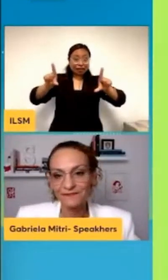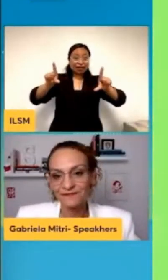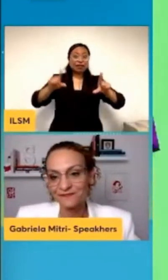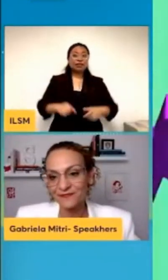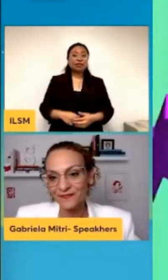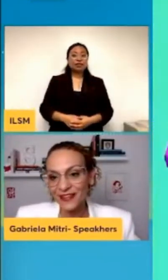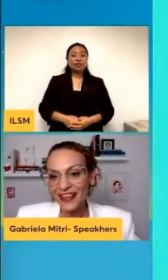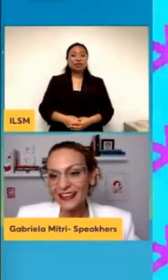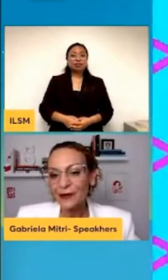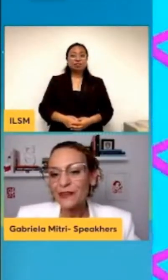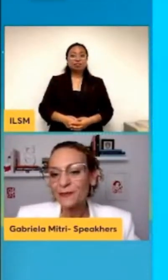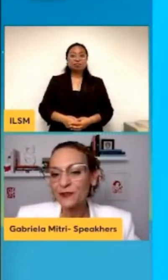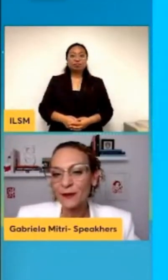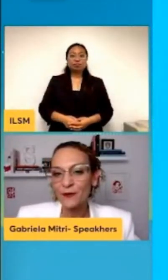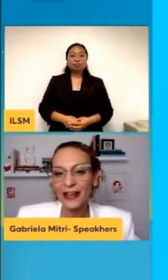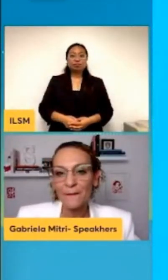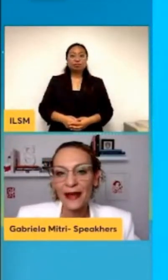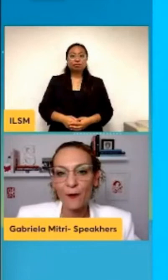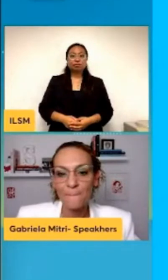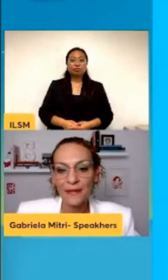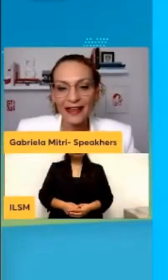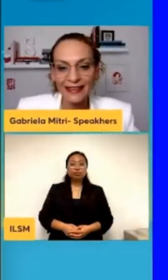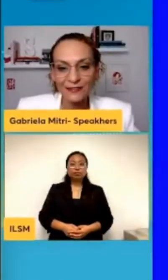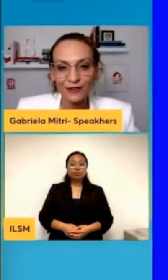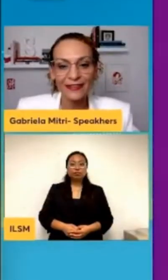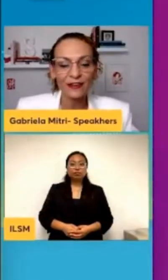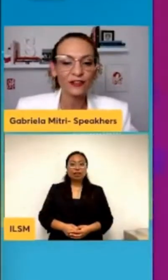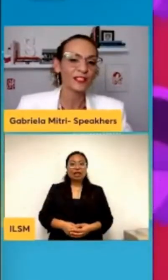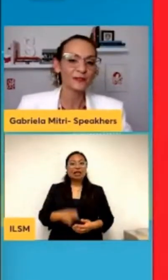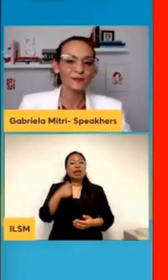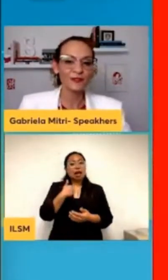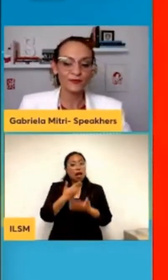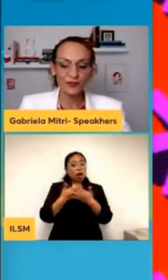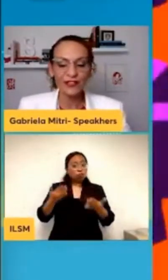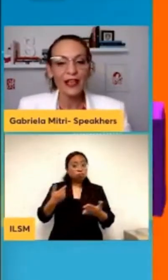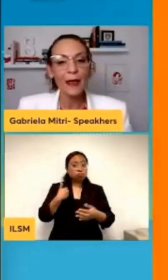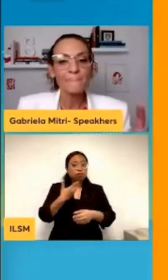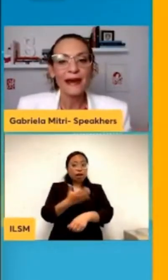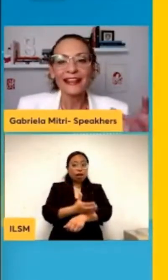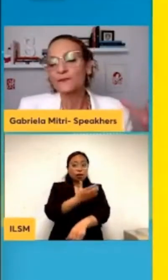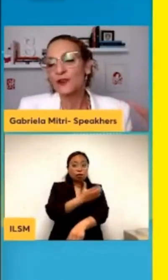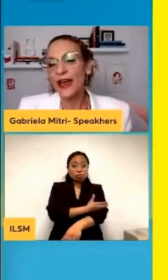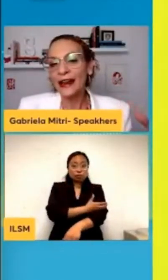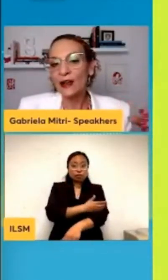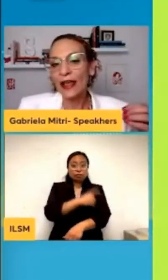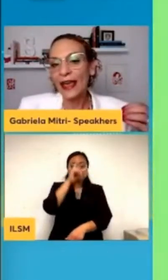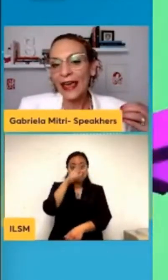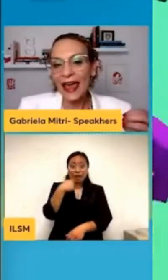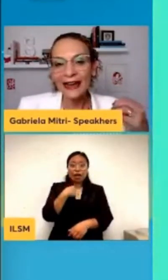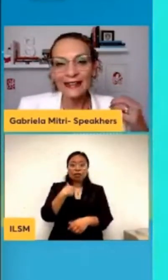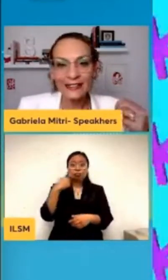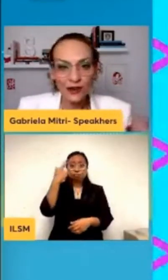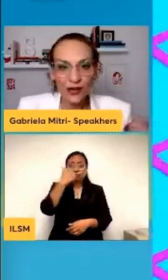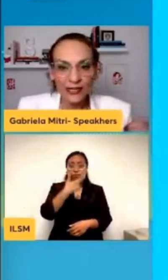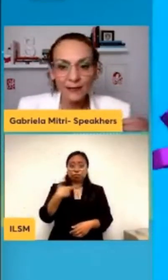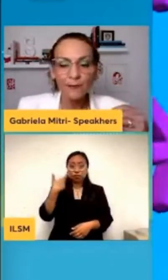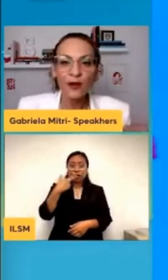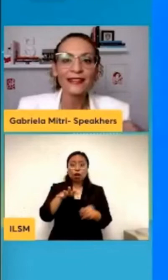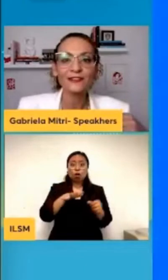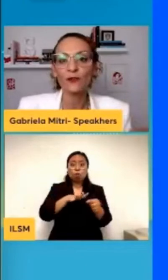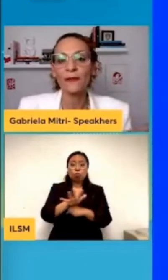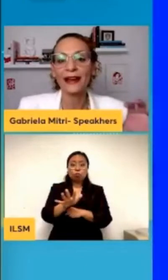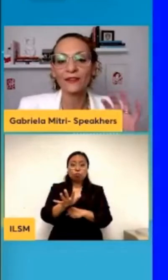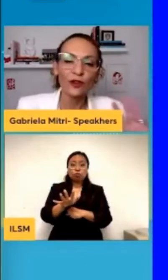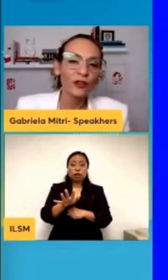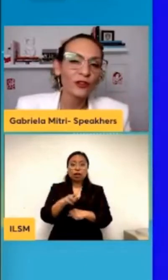pantalla. Y te voy a pedir, por favor, que me acompañes durante los próximos minutos para explorar qué acciones